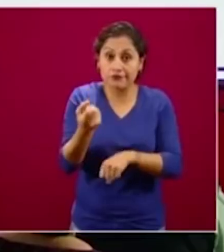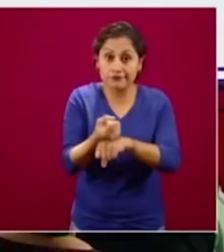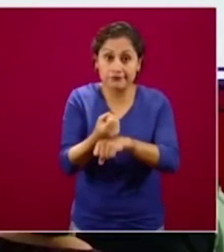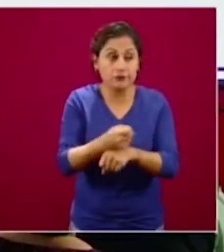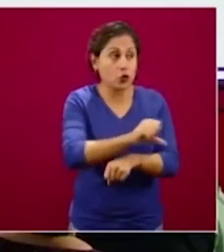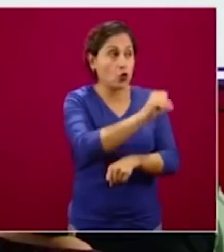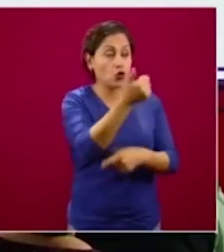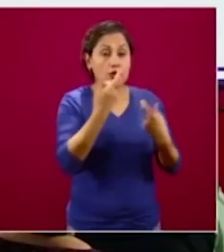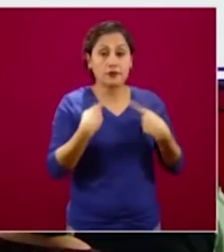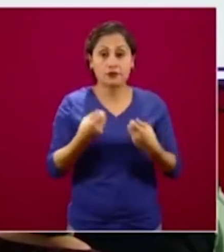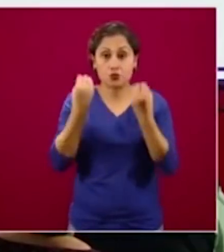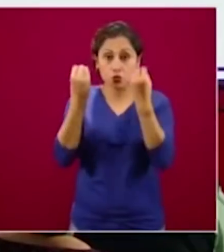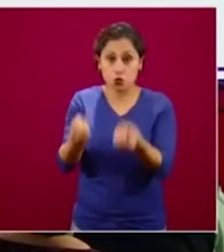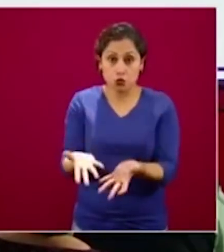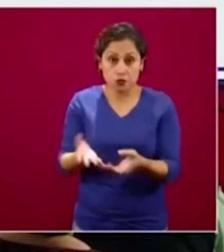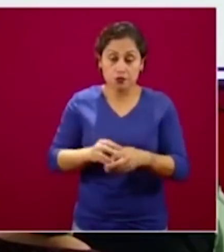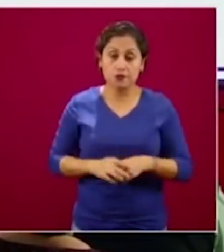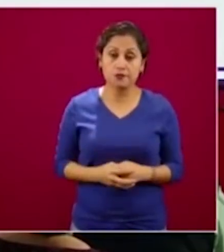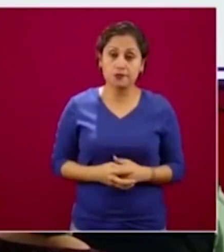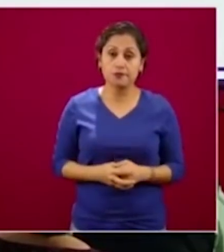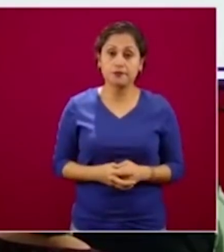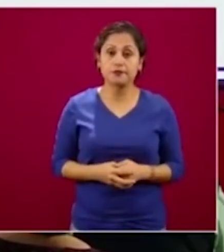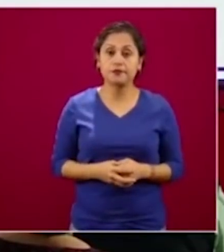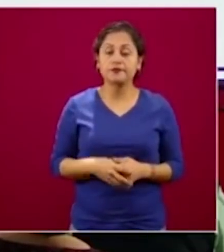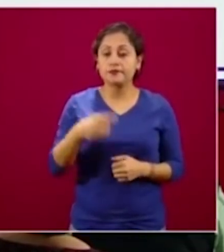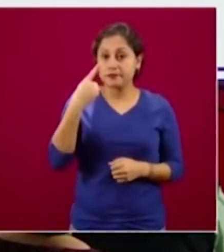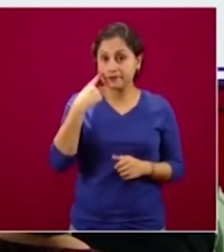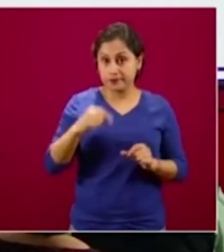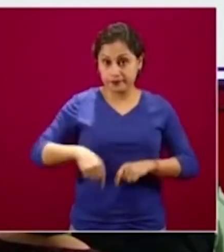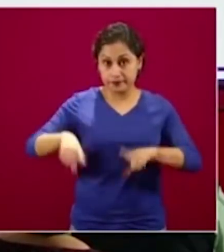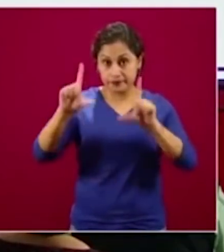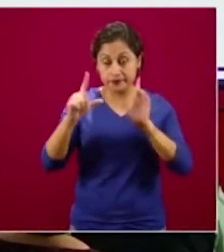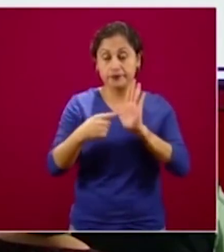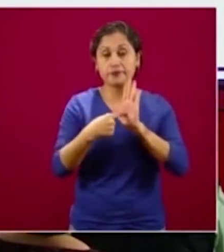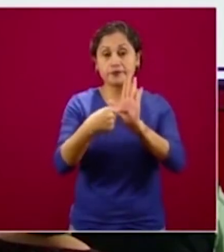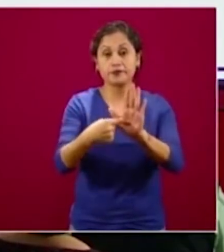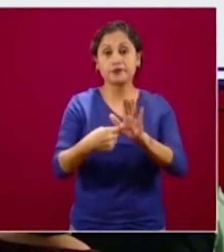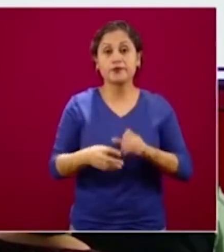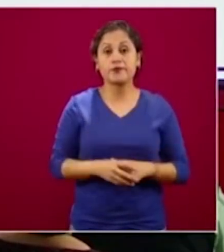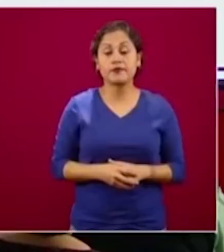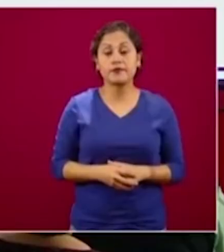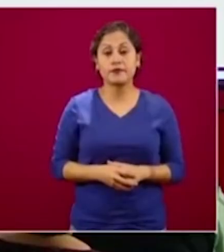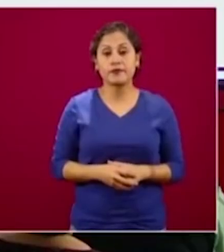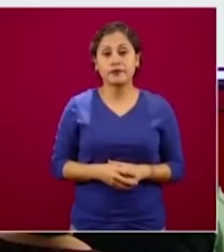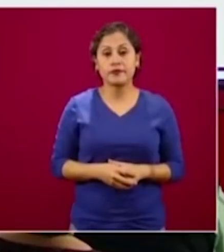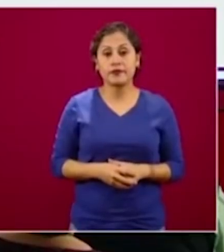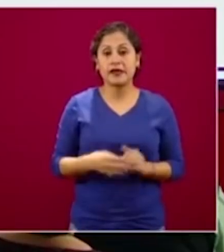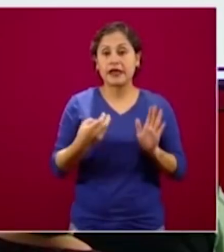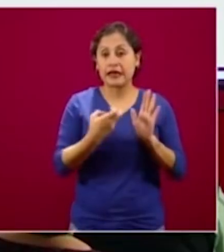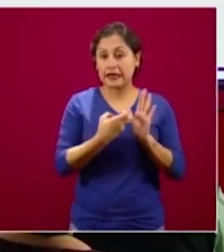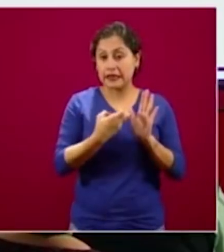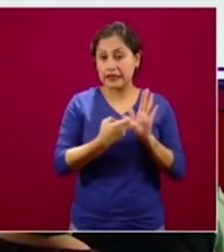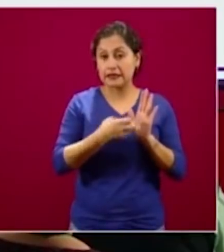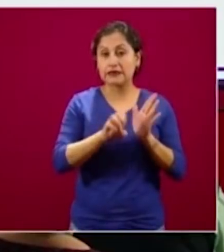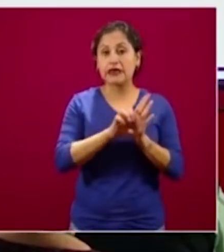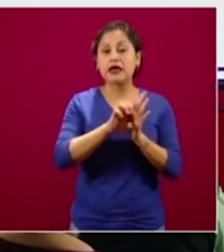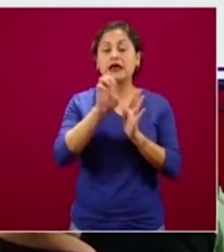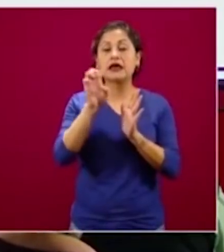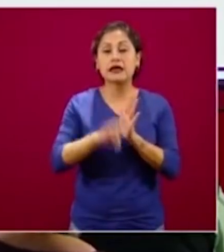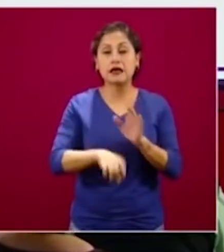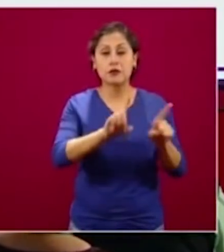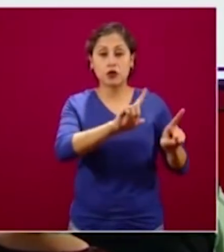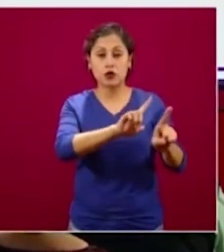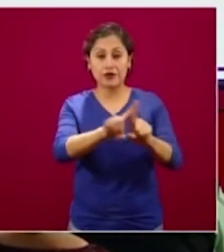Y simplemente esta diapositiva que se presenta sirve para ejemplificar datos de cómo se usa